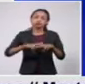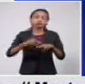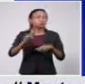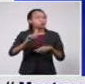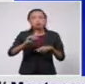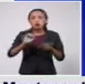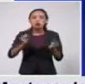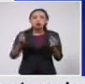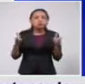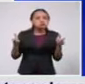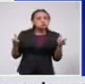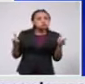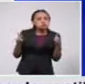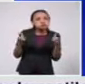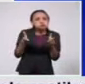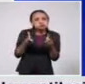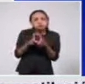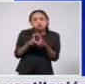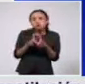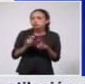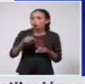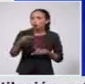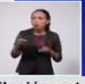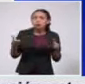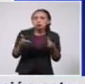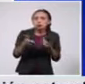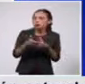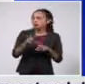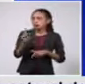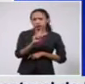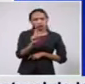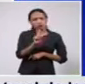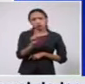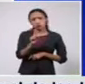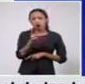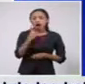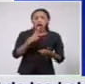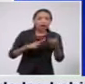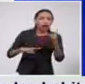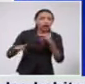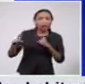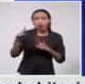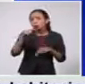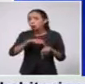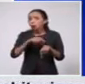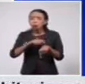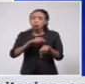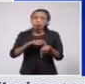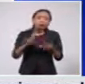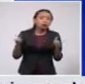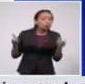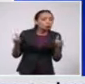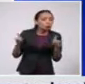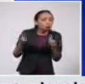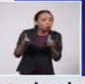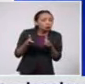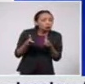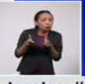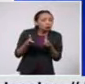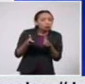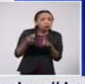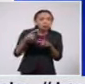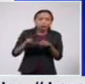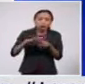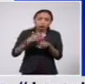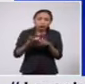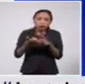disminuir de una manera sistemática, sino que en determinadas ocasiones disminuye, y el papel que juega